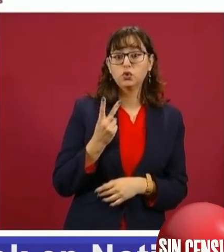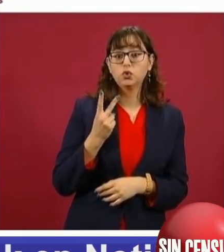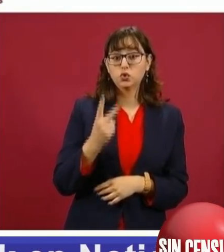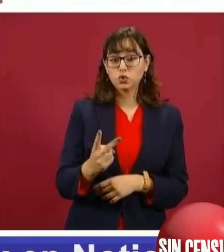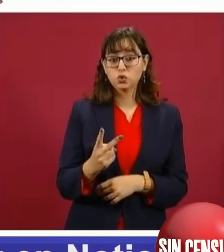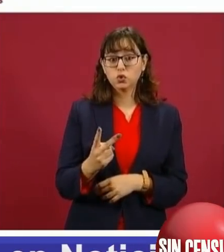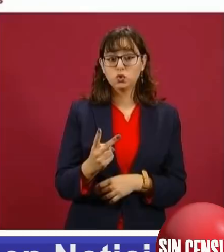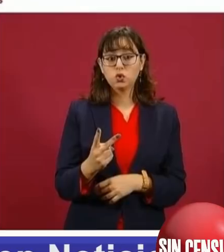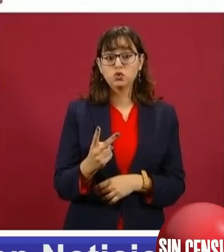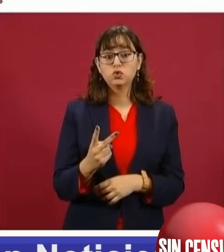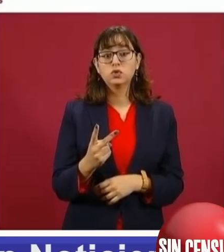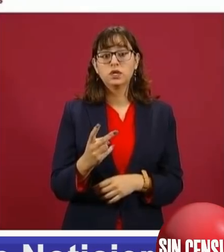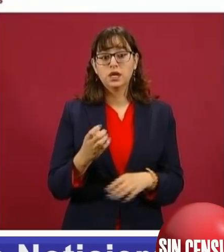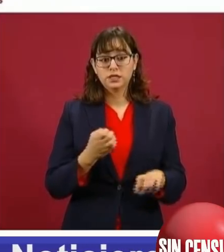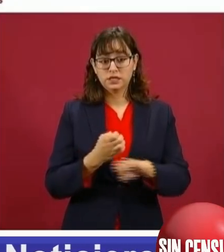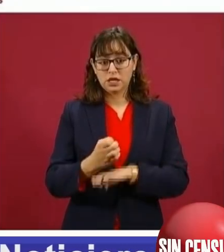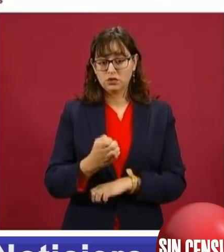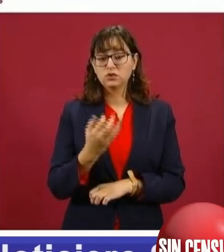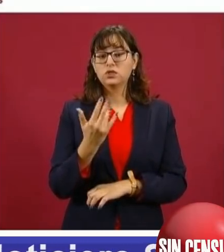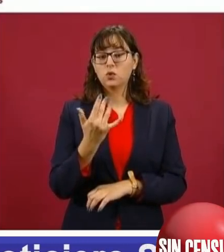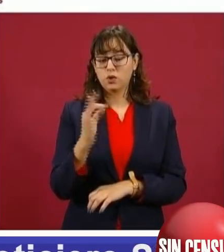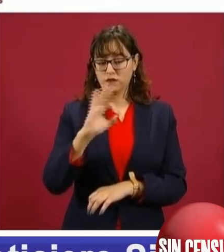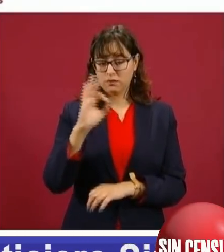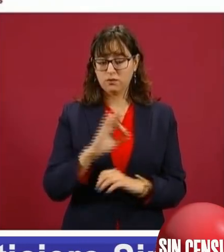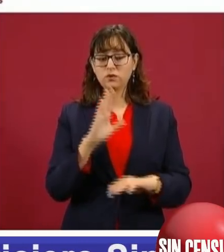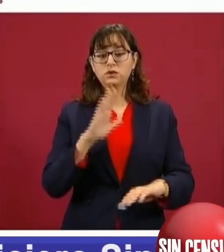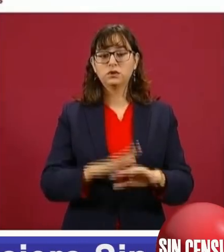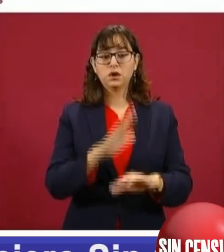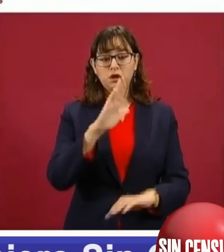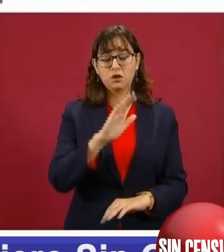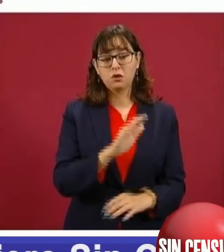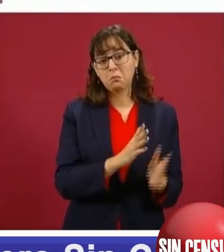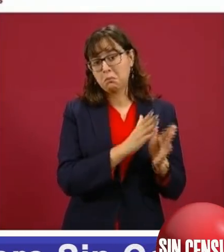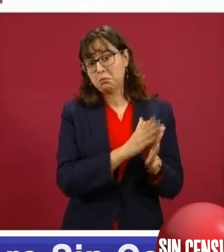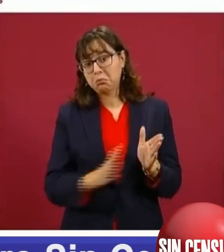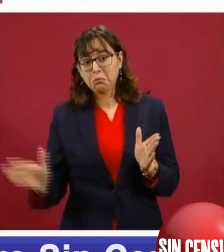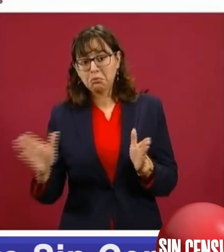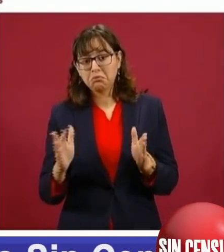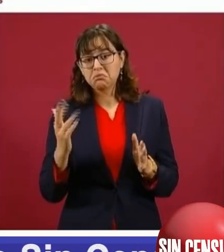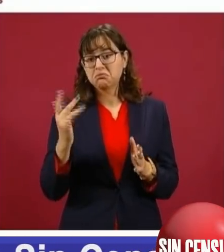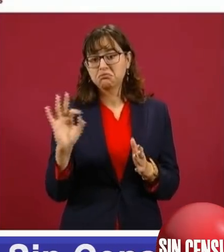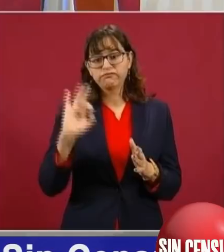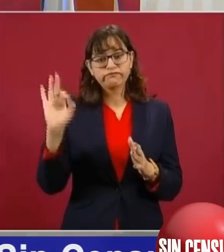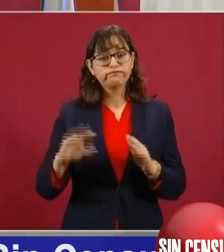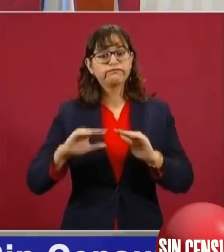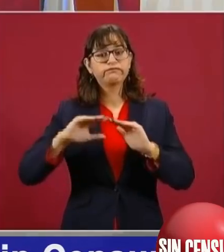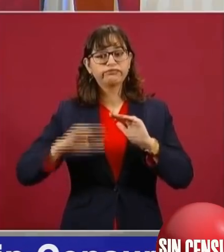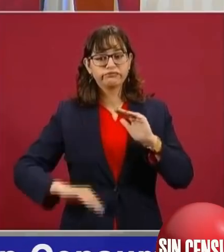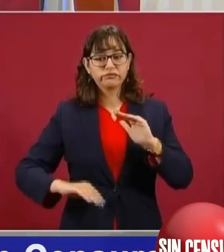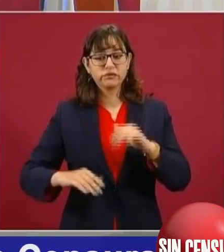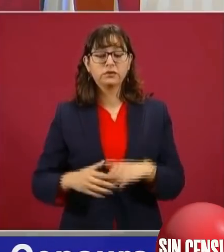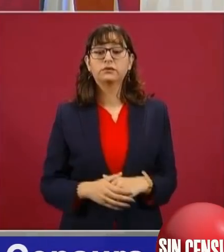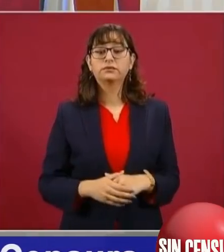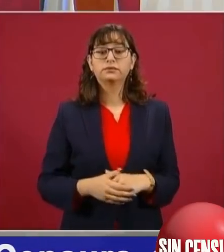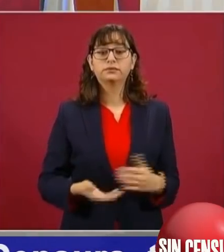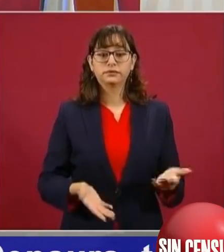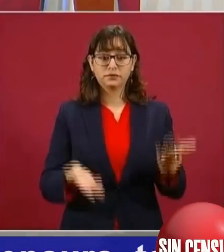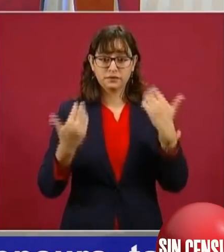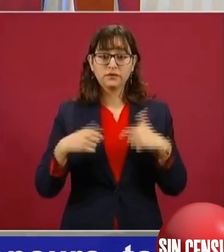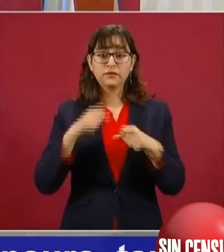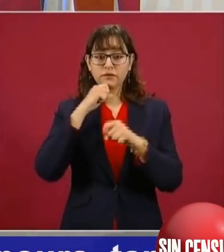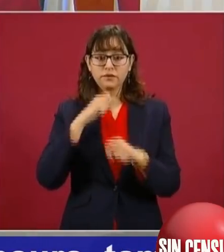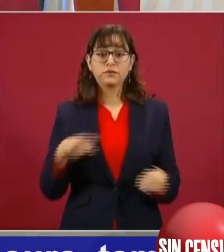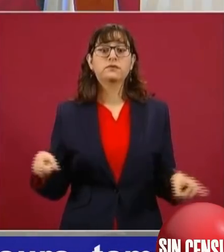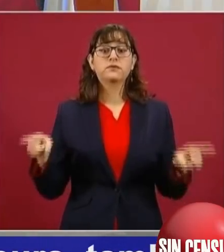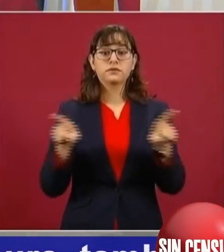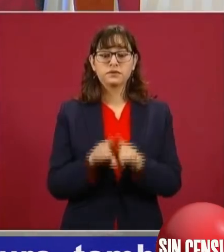ocupaciones mayores al 50% y el resto tienen menos del 50%. Y en la misma idea, pero en la siguiente gráfica, que